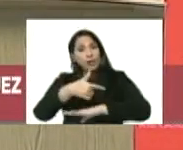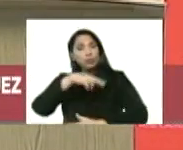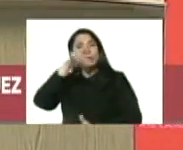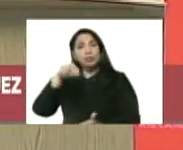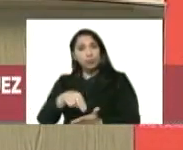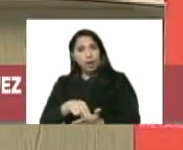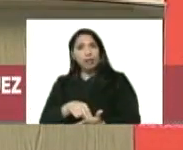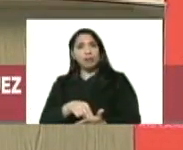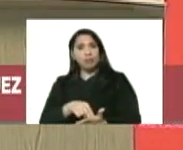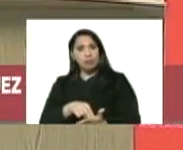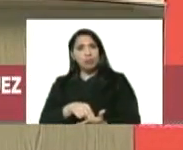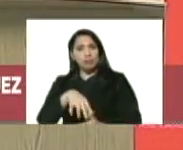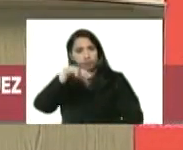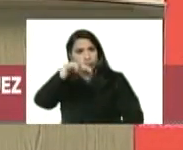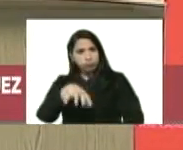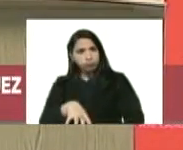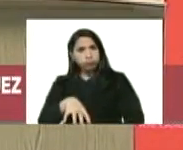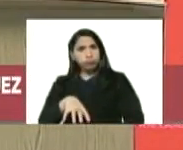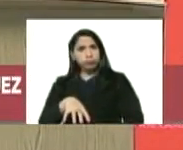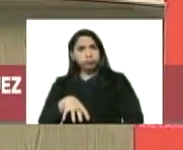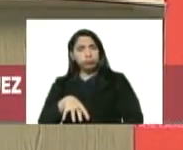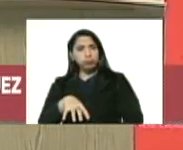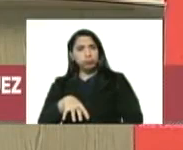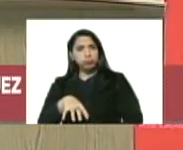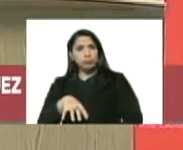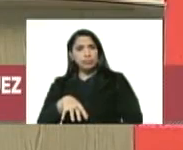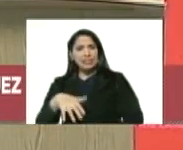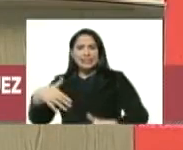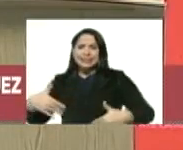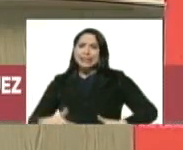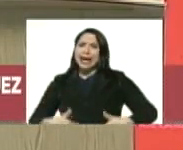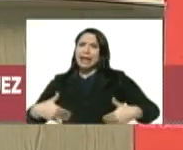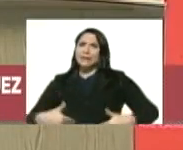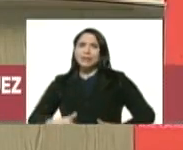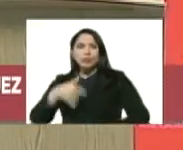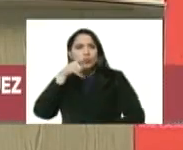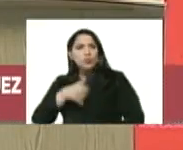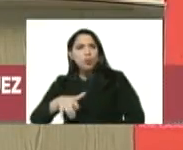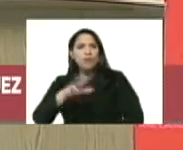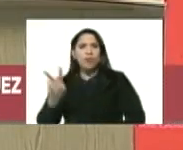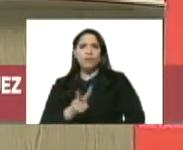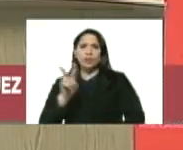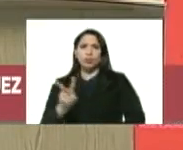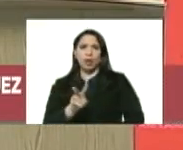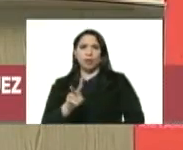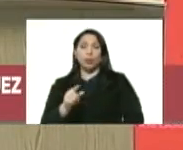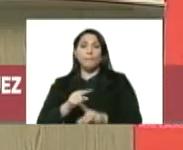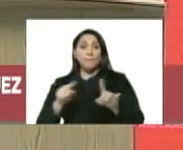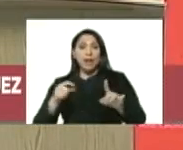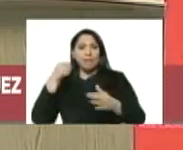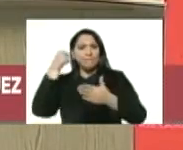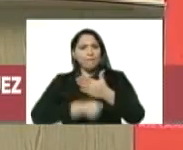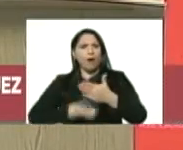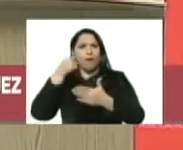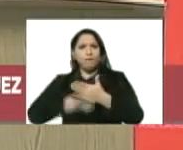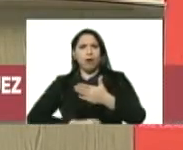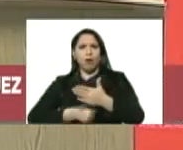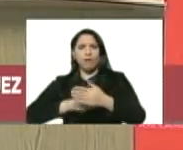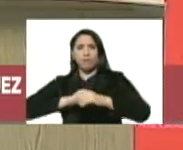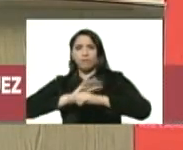nacional, regional, local, el sacrificio del pueblo venezolano para combatir